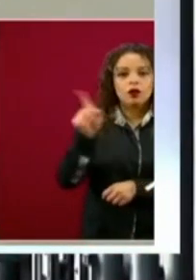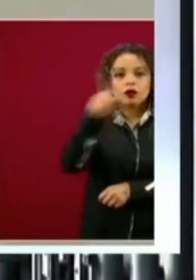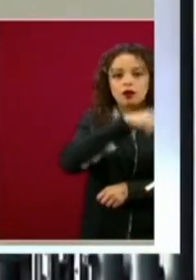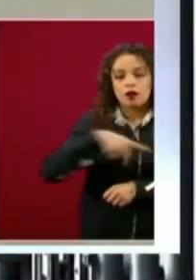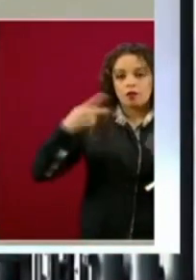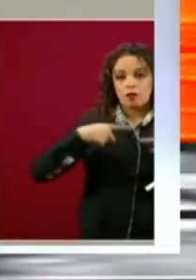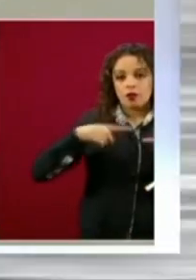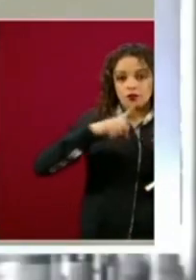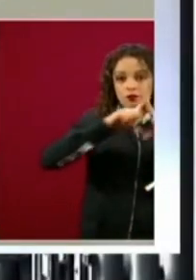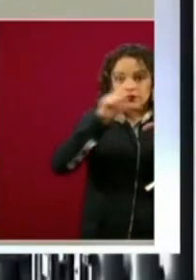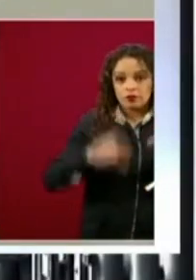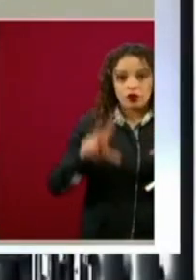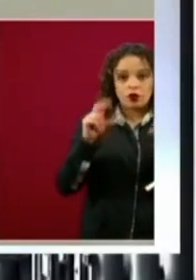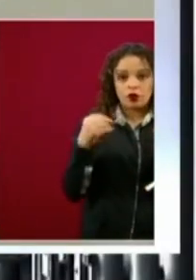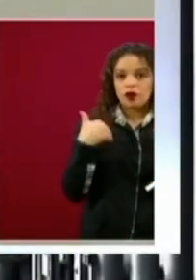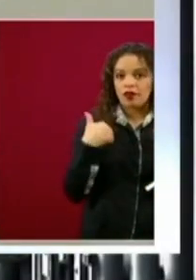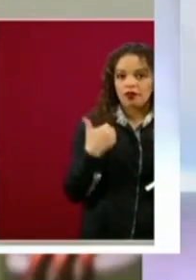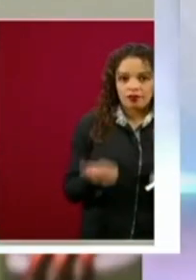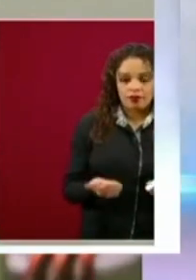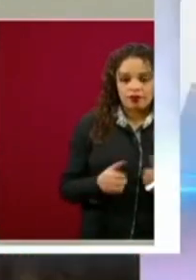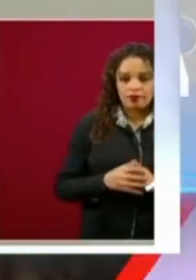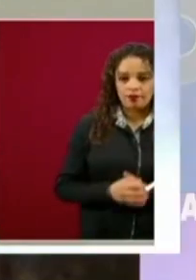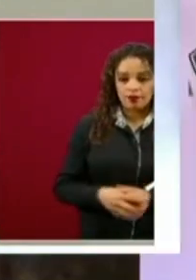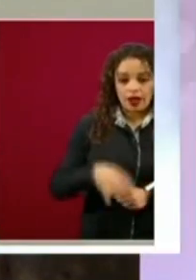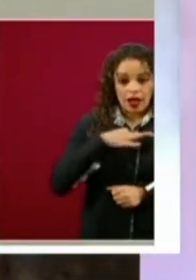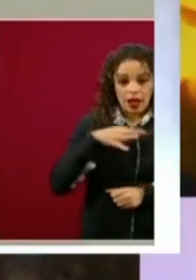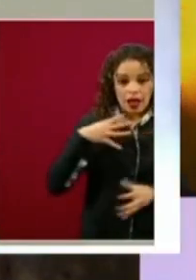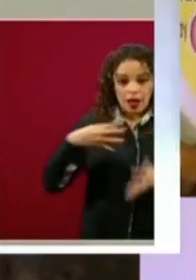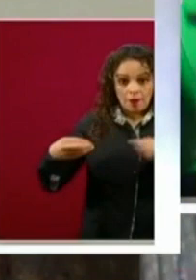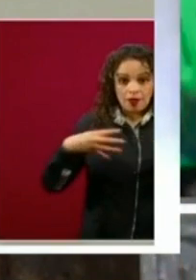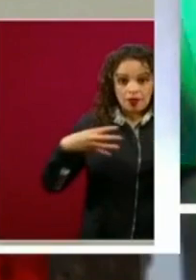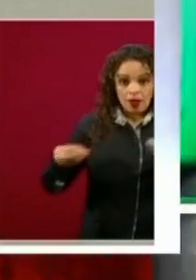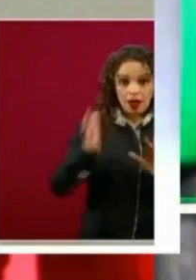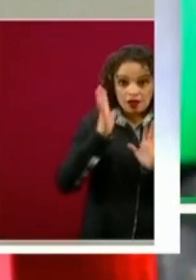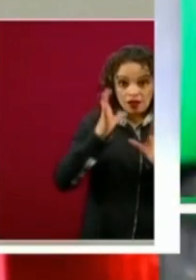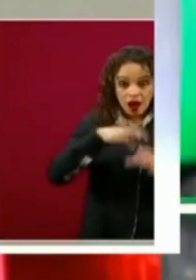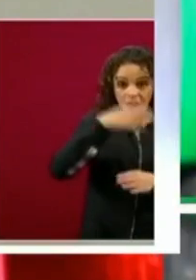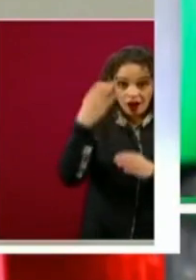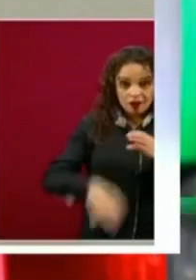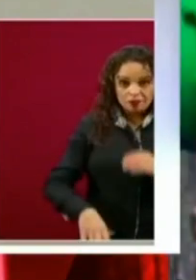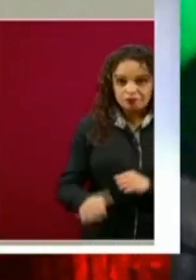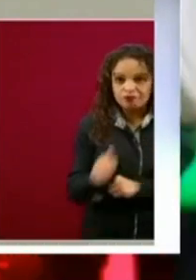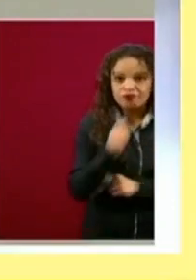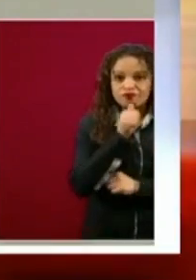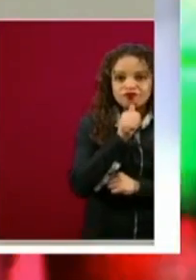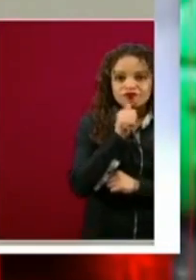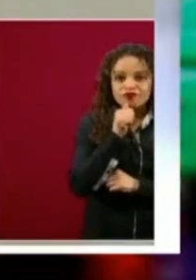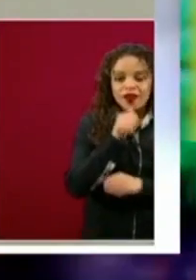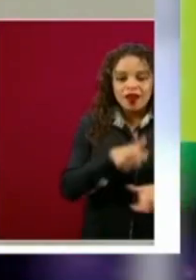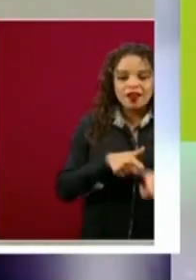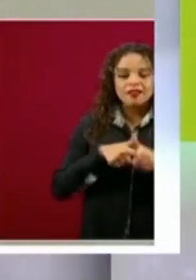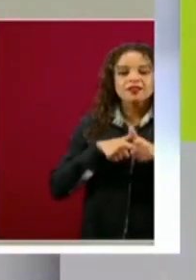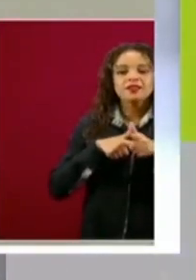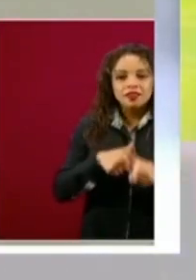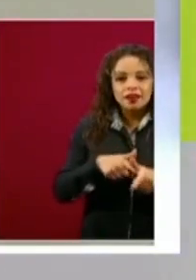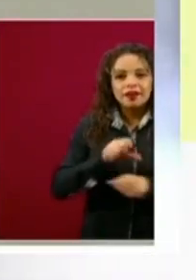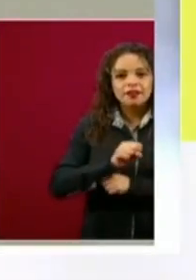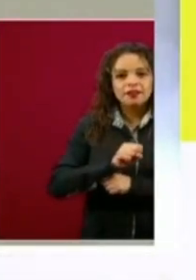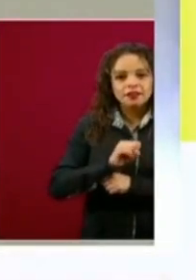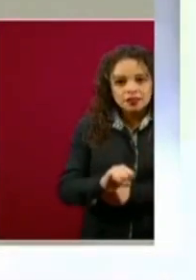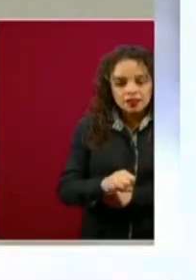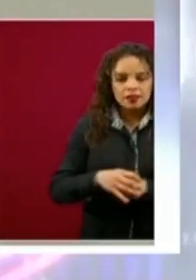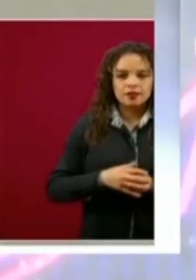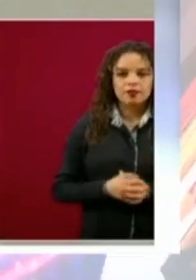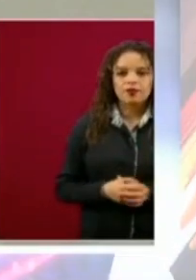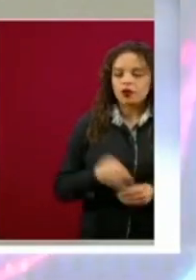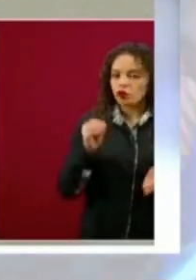población. No se ha acabado la epidemia. La epidemia de COVID sigue. Y efectivamente, alguien